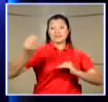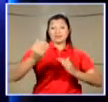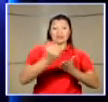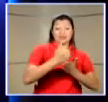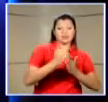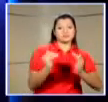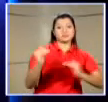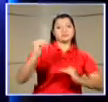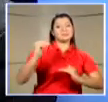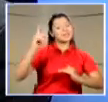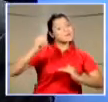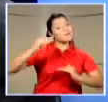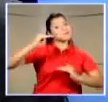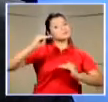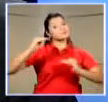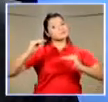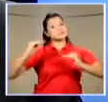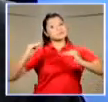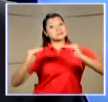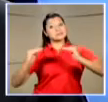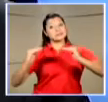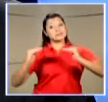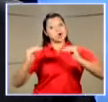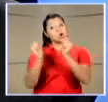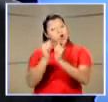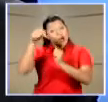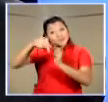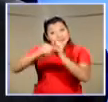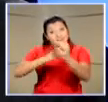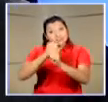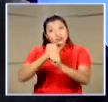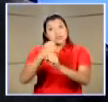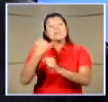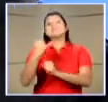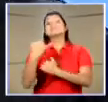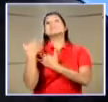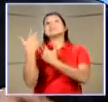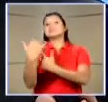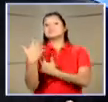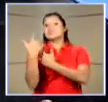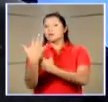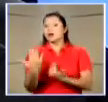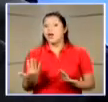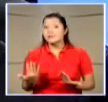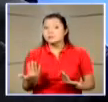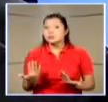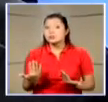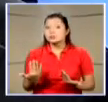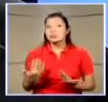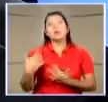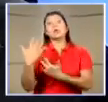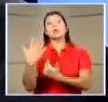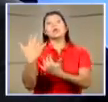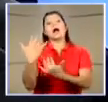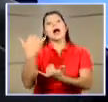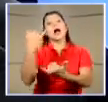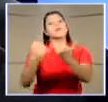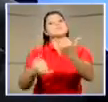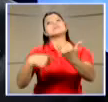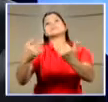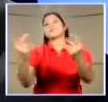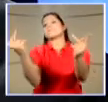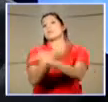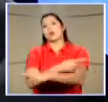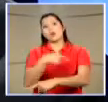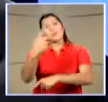este presupuesto. Si esperamos al presupuesto el año pasado, usted lo dijo en el reportaje, al final va a venir peor. El año entrante va a